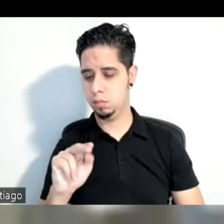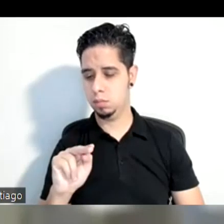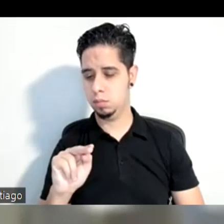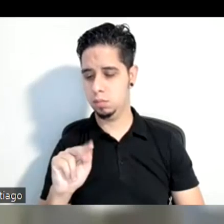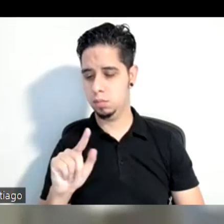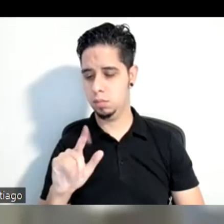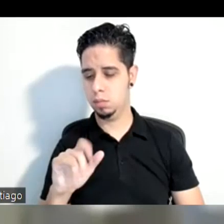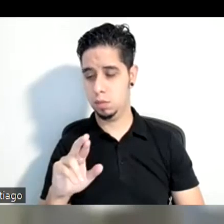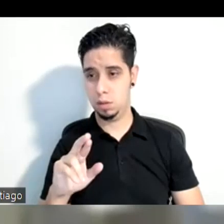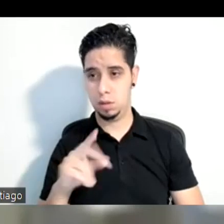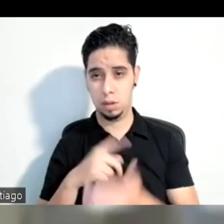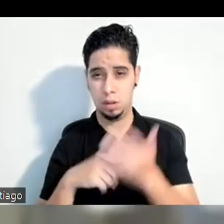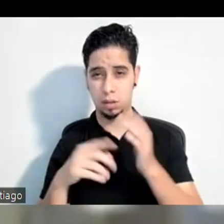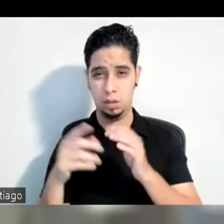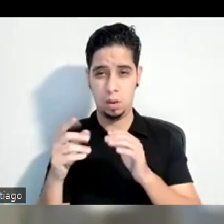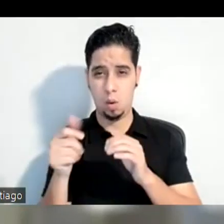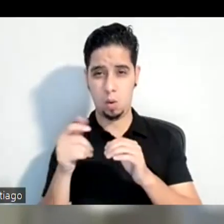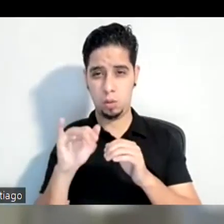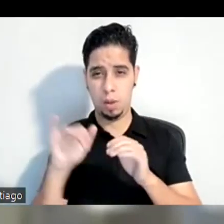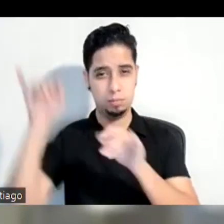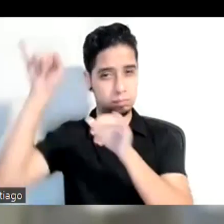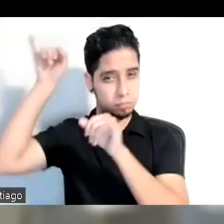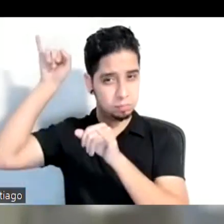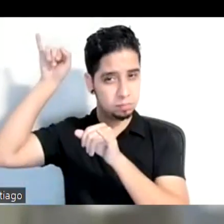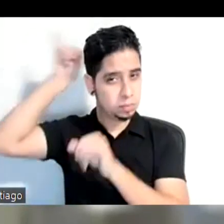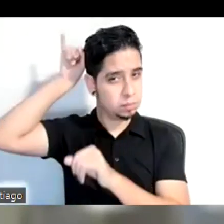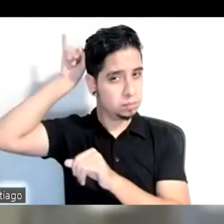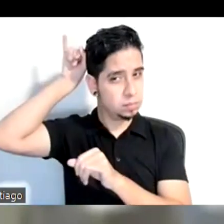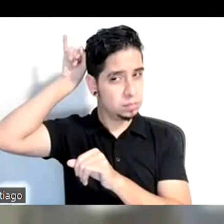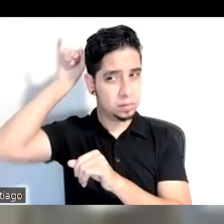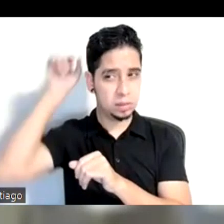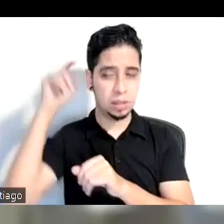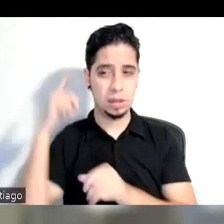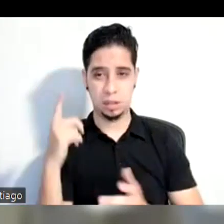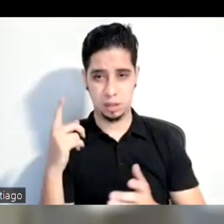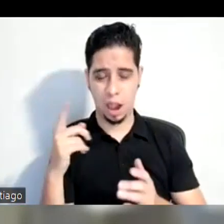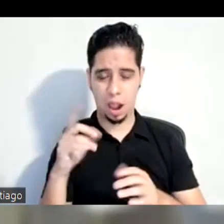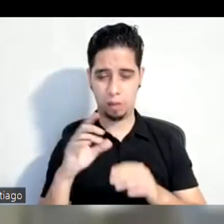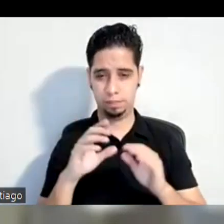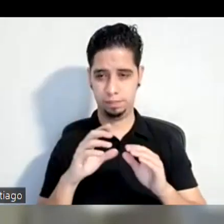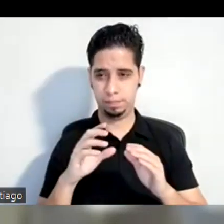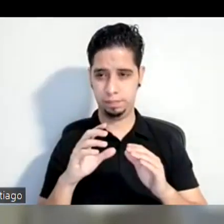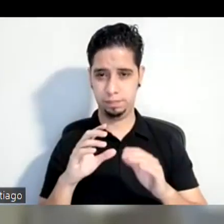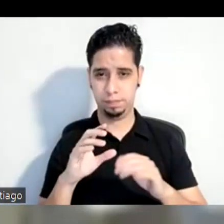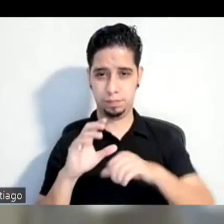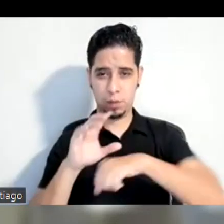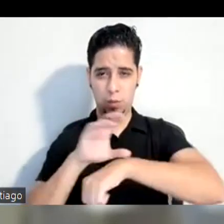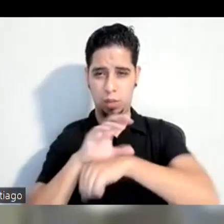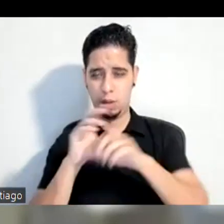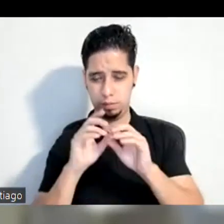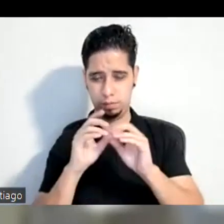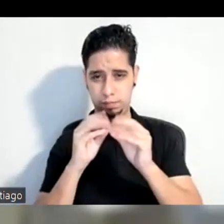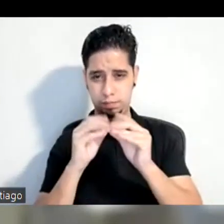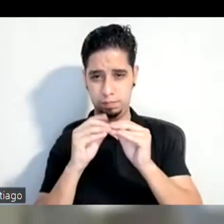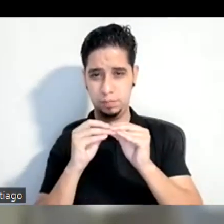Que entonces se conecta por fuera con otro imán y entonces la computadora que tiene el aparatito, el implante, pues es la que ayuda a